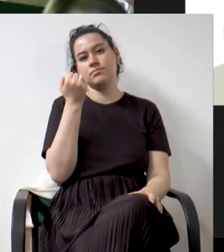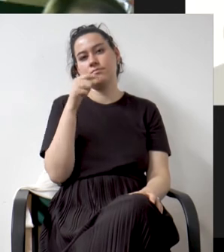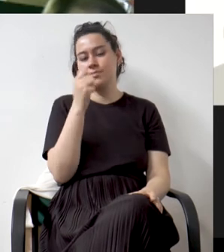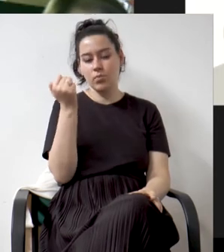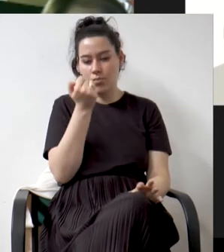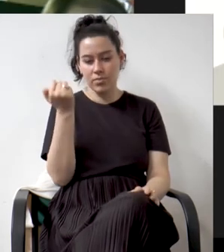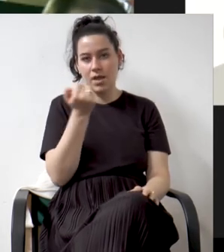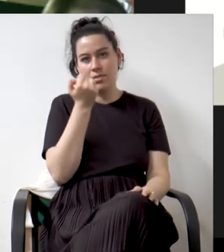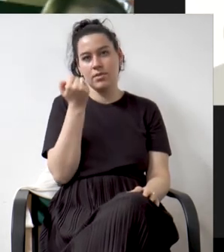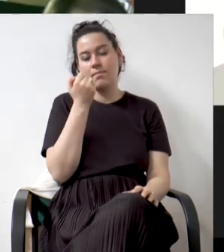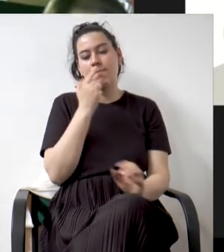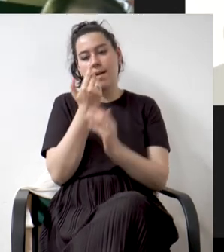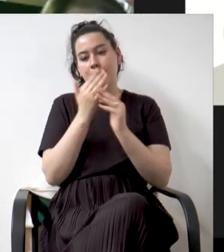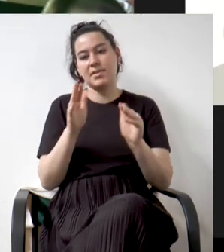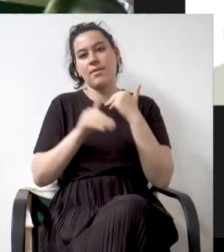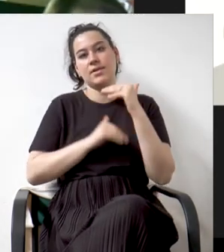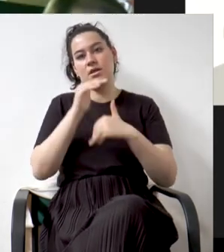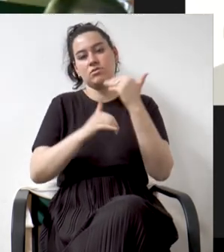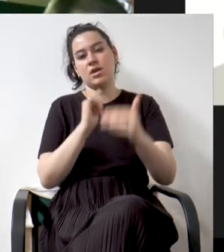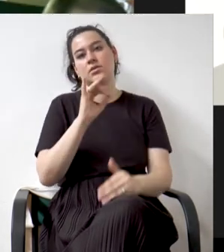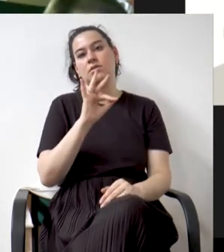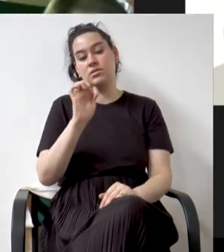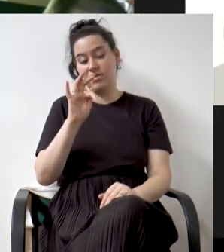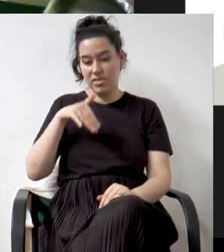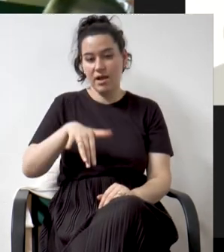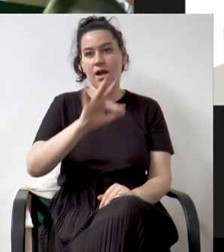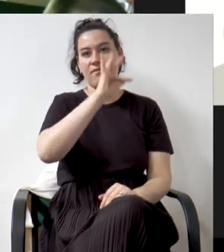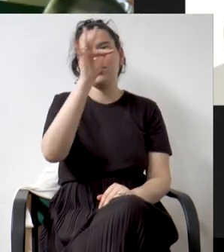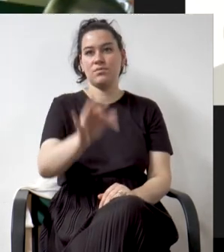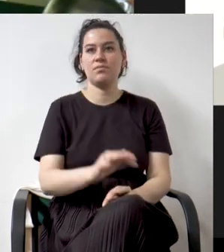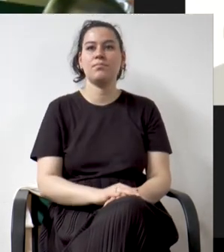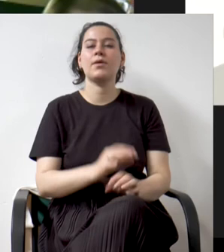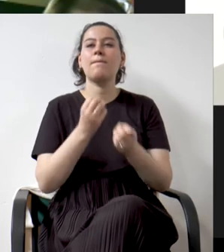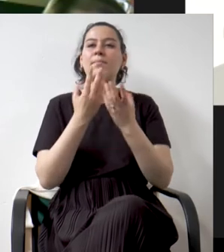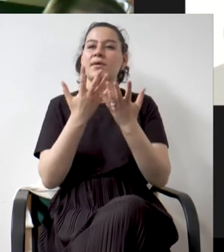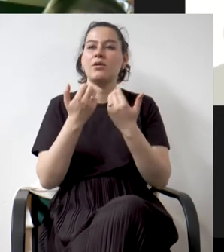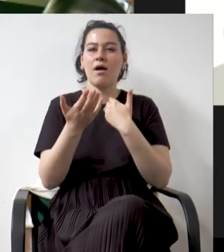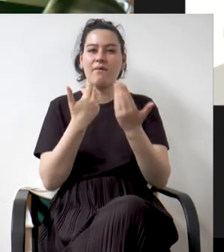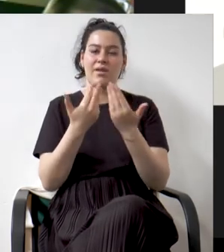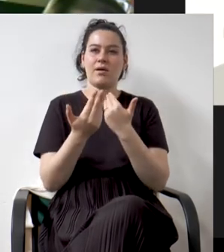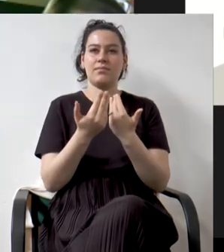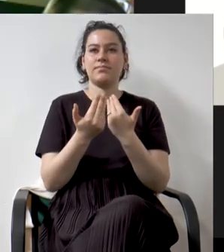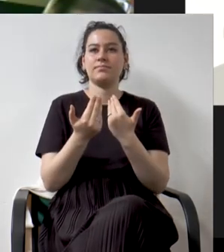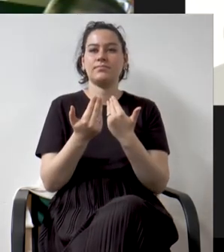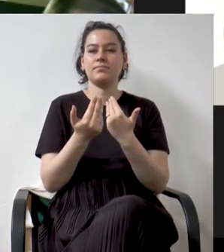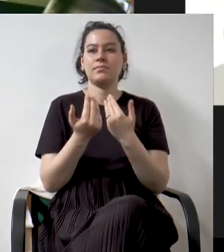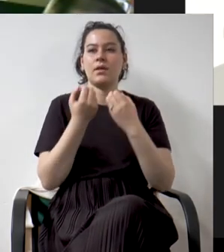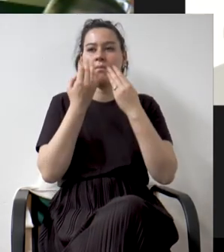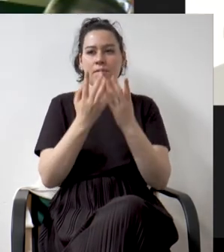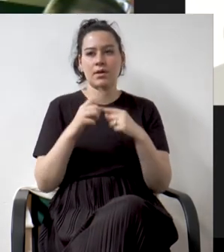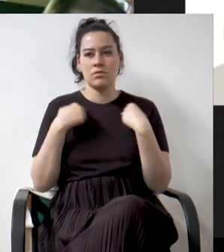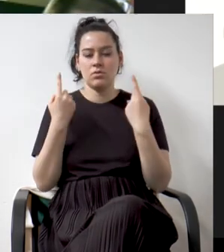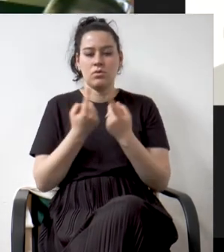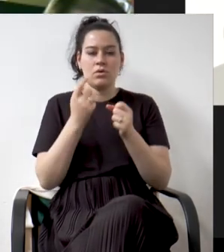llave del desarrollo académico de ISEF de acá hacia el futuro. ¿Por qué quiero hablarle en estos términos? Porque podemos